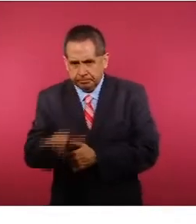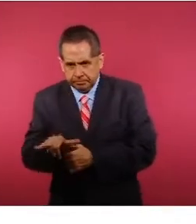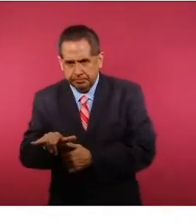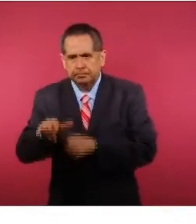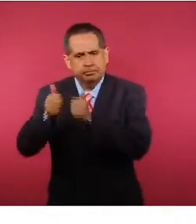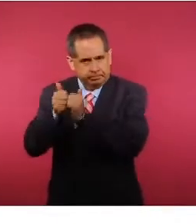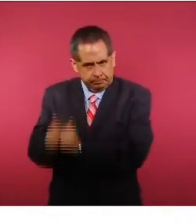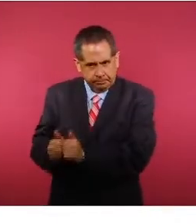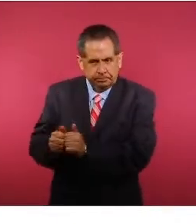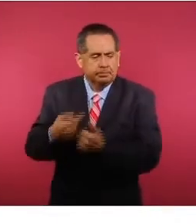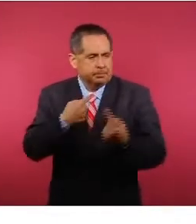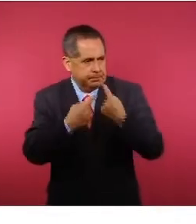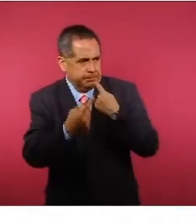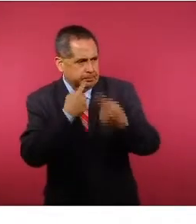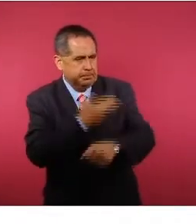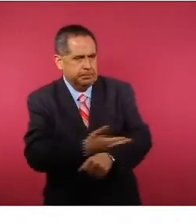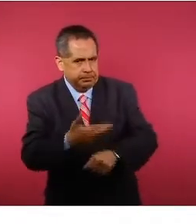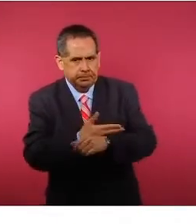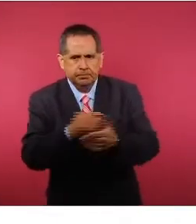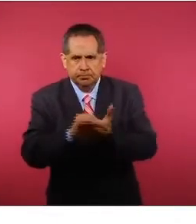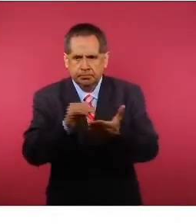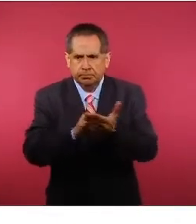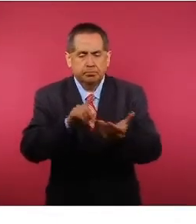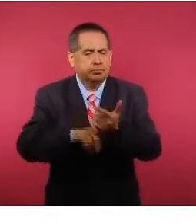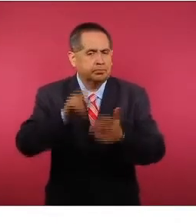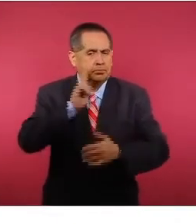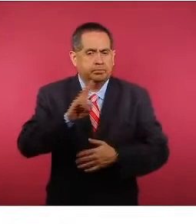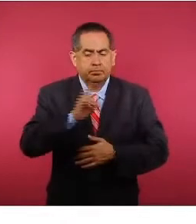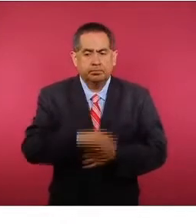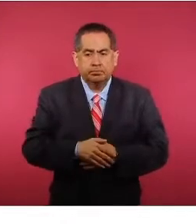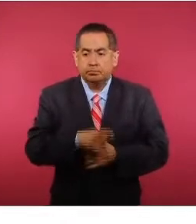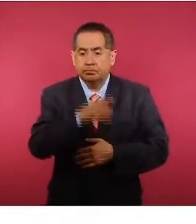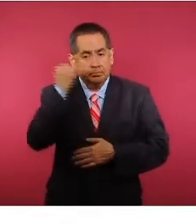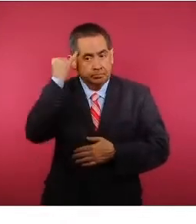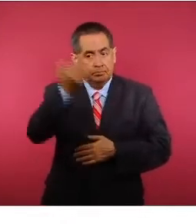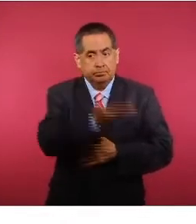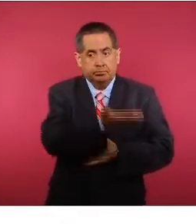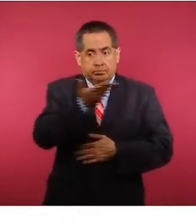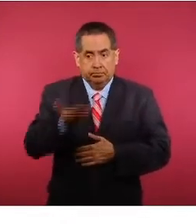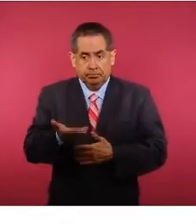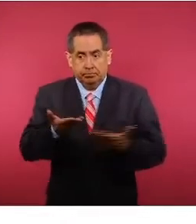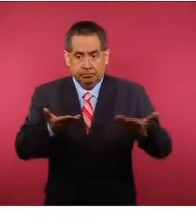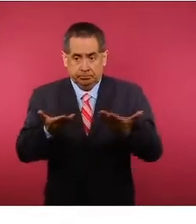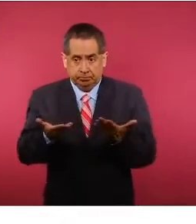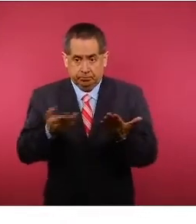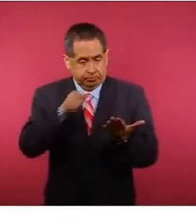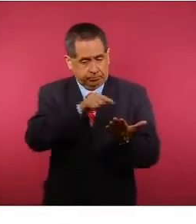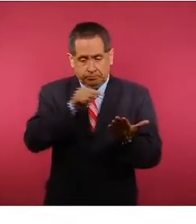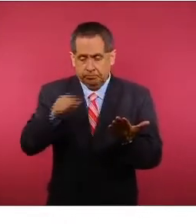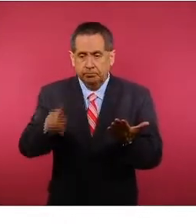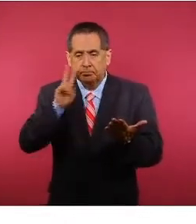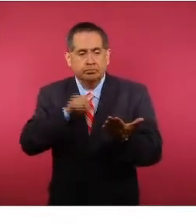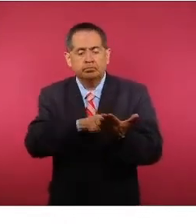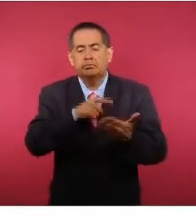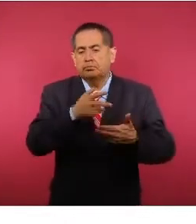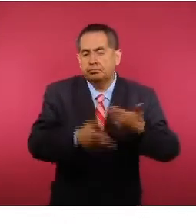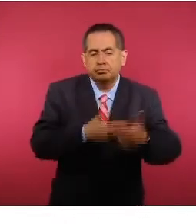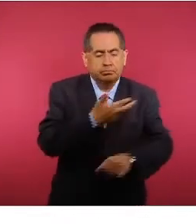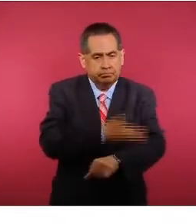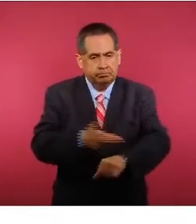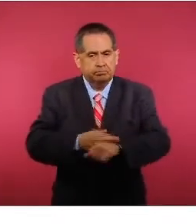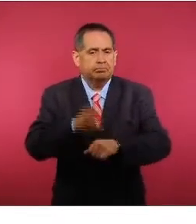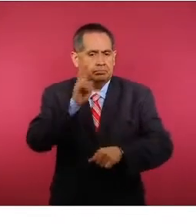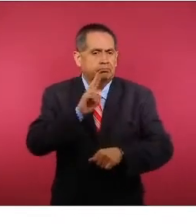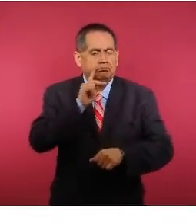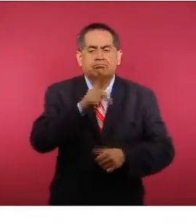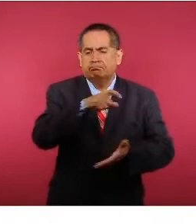tierra nacional. En cuanto a las dos ofertas, se tiene un avance con uno de los oferentes en términos y condiciones